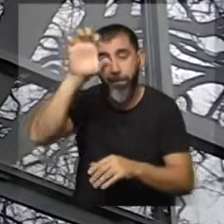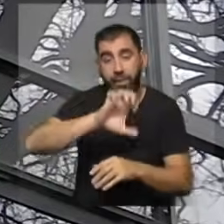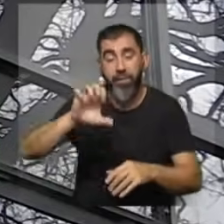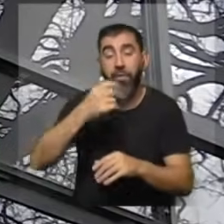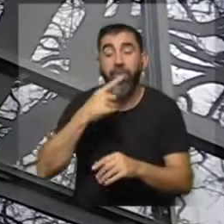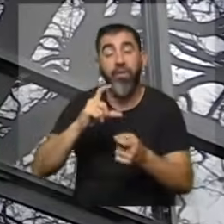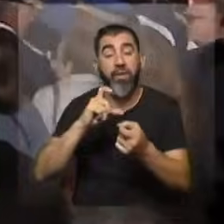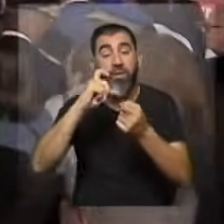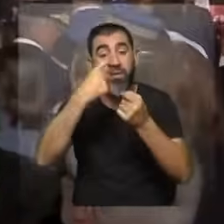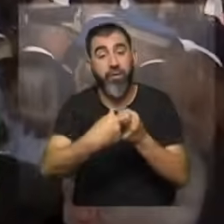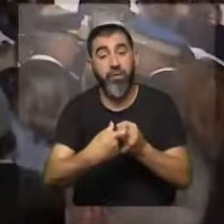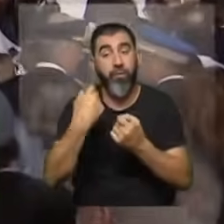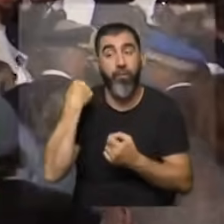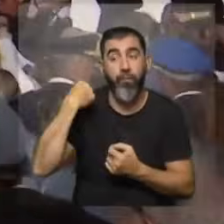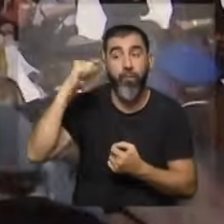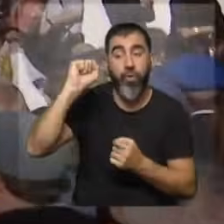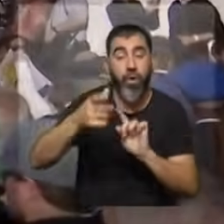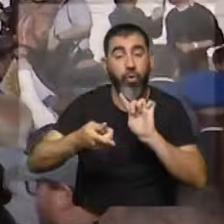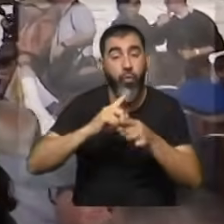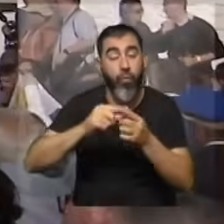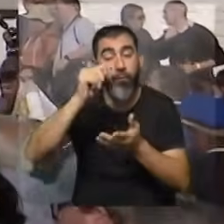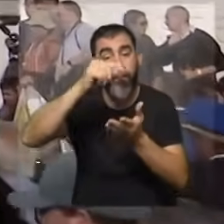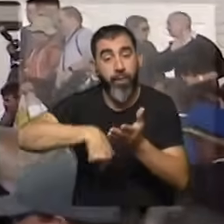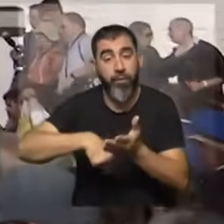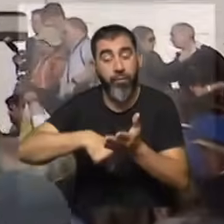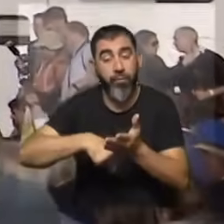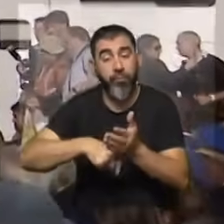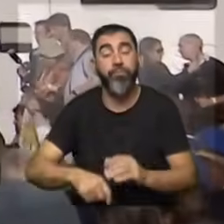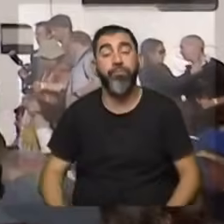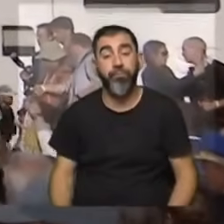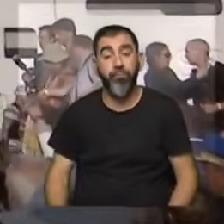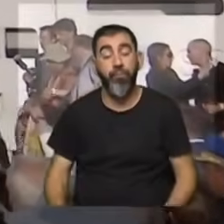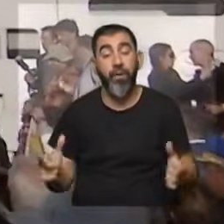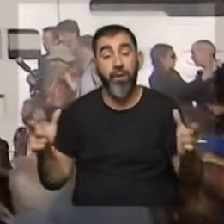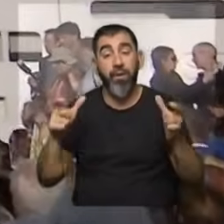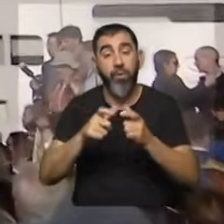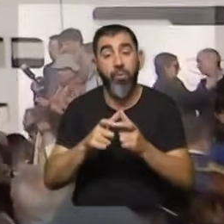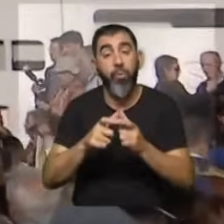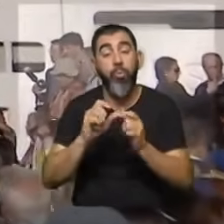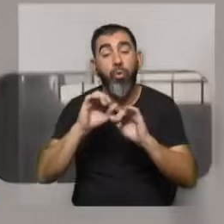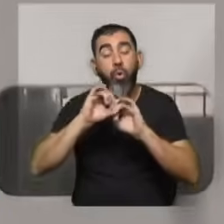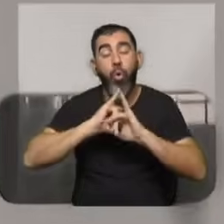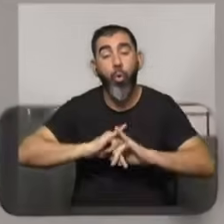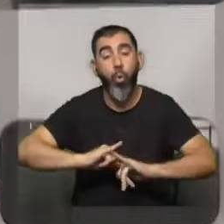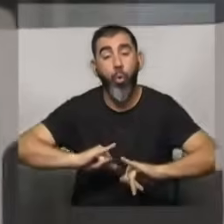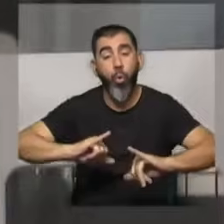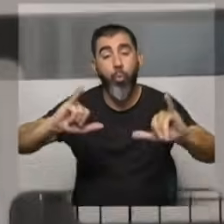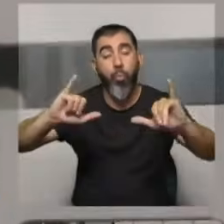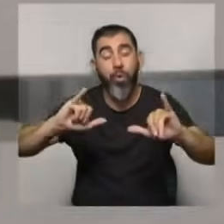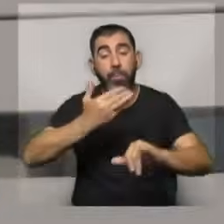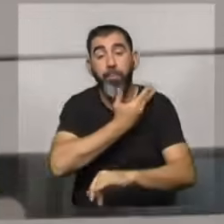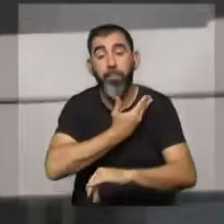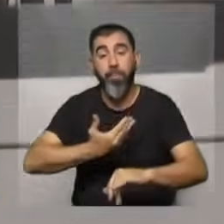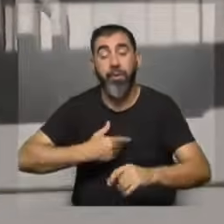el gremio de esta forma se está incumpliendo el convenio firmado entre las partes la reunión se produce tras el comunicado público difundido por el